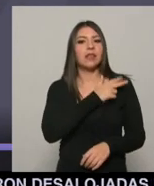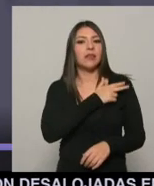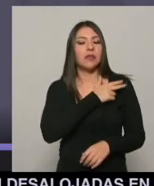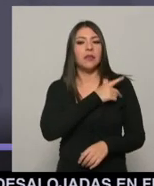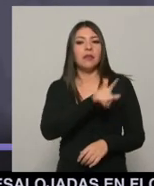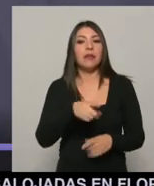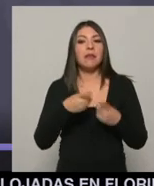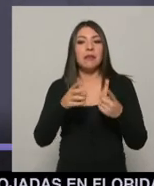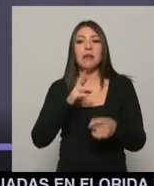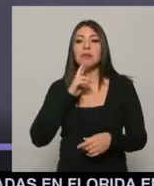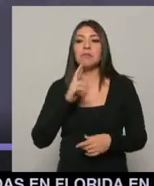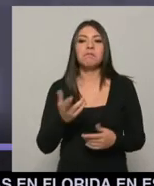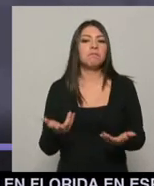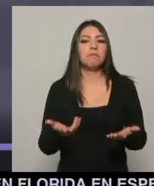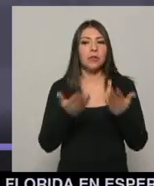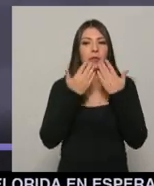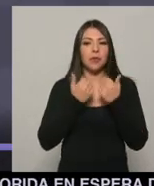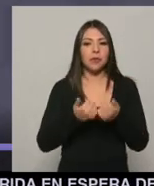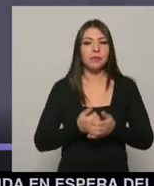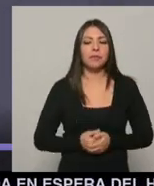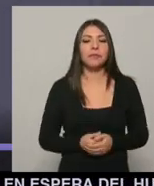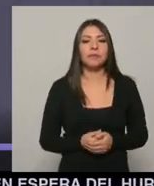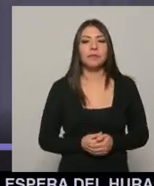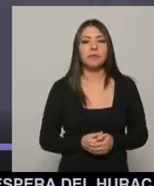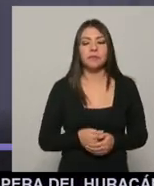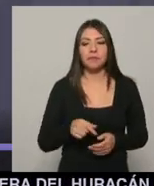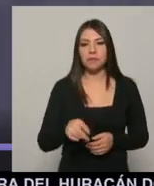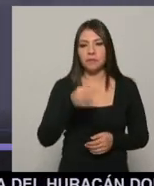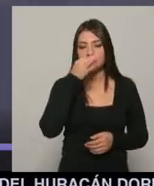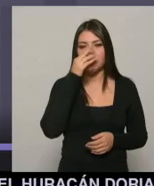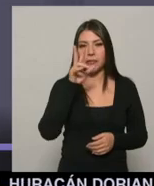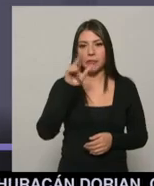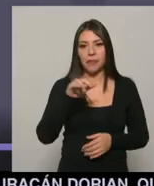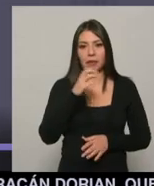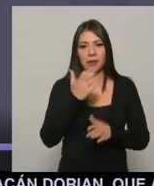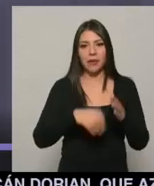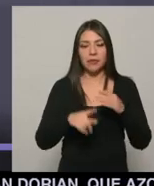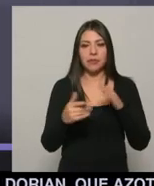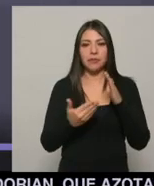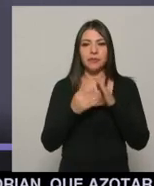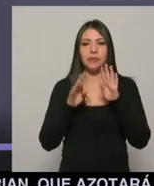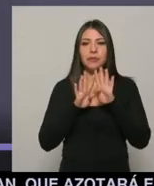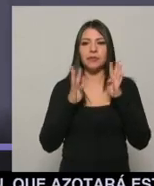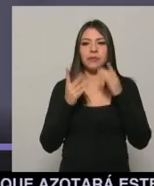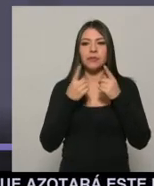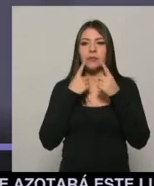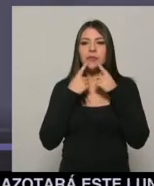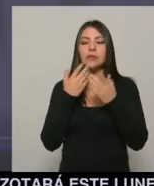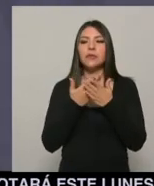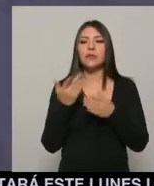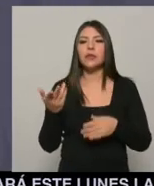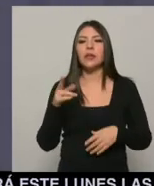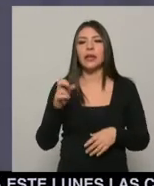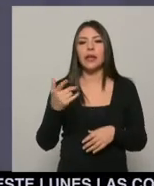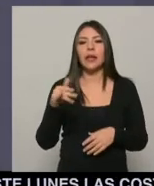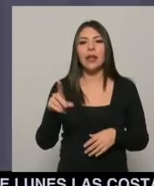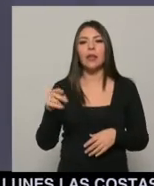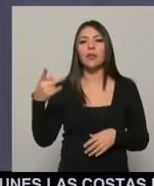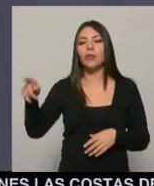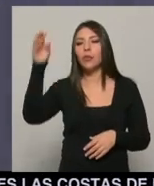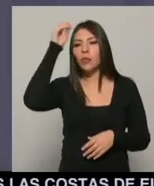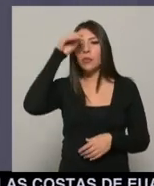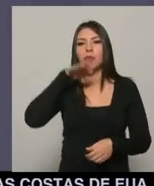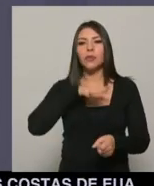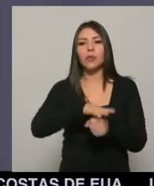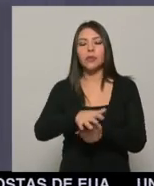hay resultados. Estamos ya en la recta final de esta mesa de debate. Reginaldo Sandoval, tu conclusión. Mira, en el tema